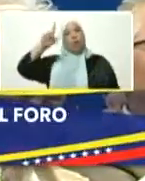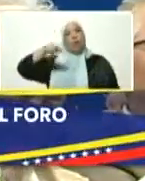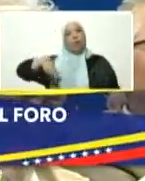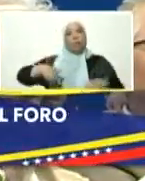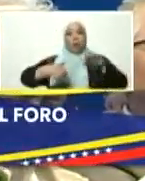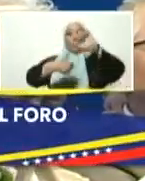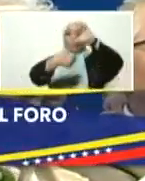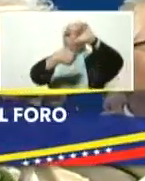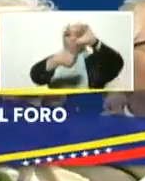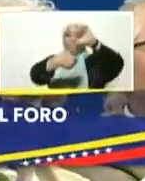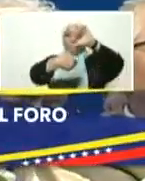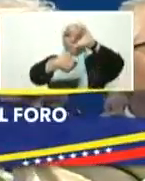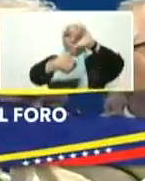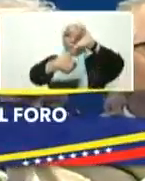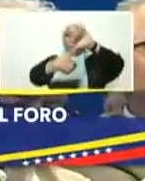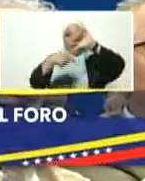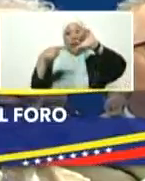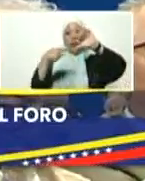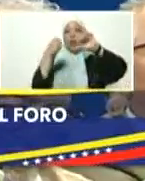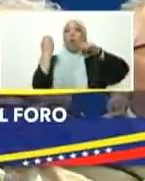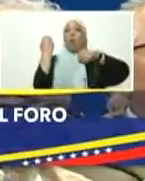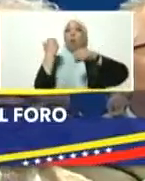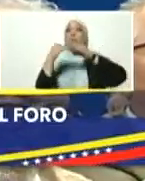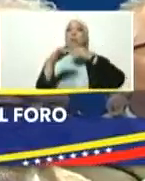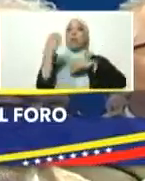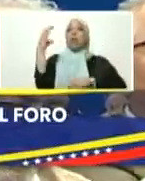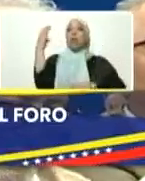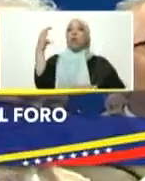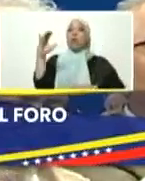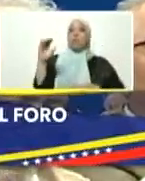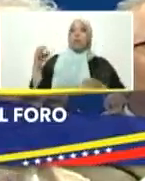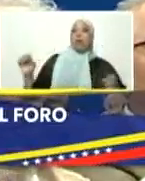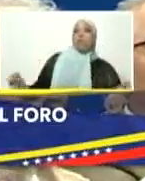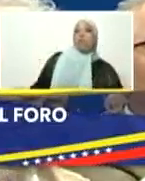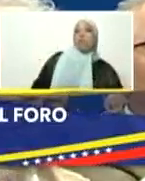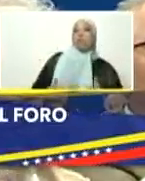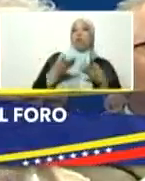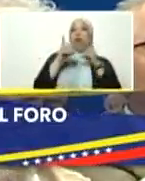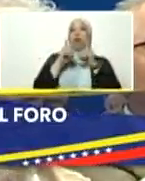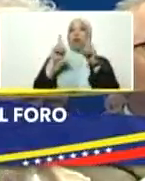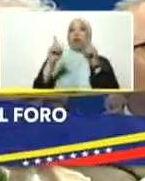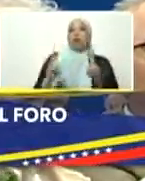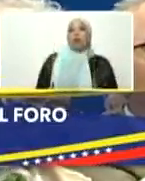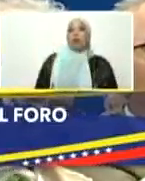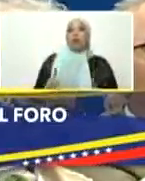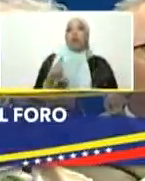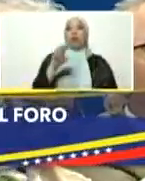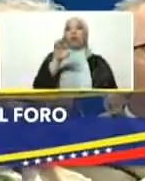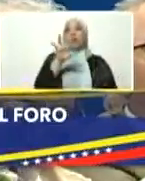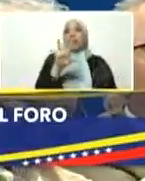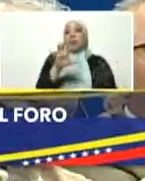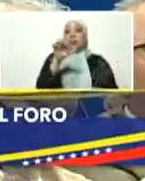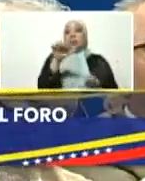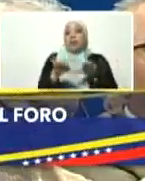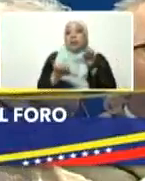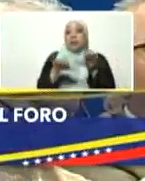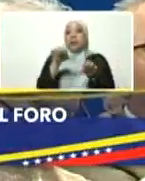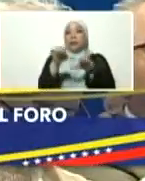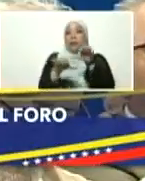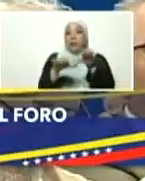desde esa Colombia pues dar un mensaje de esperanza, porque decidimos después de 5 siglos de vivir